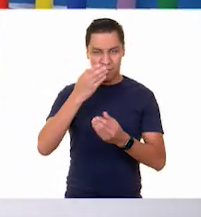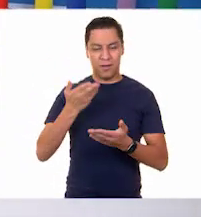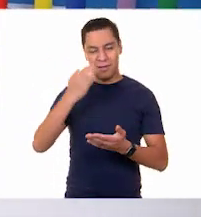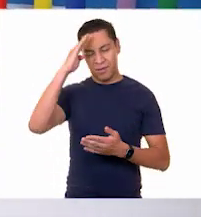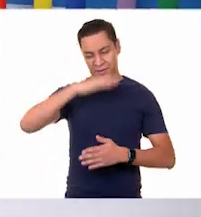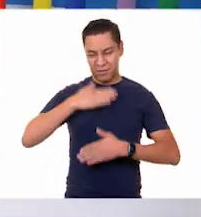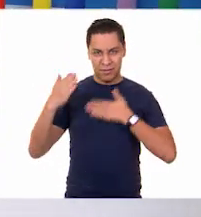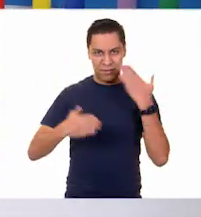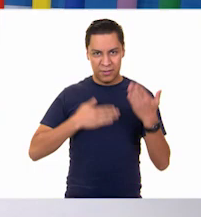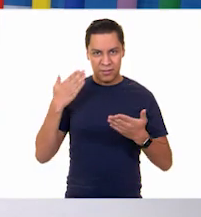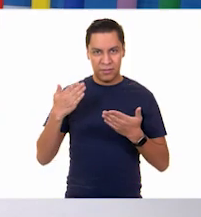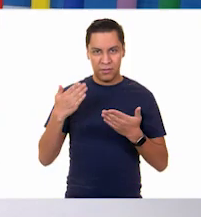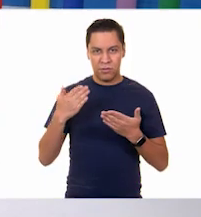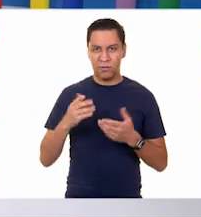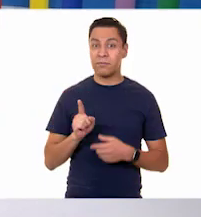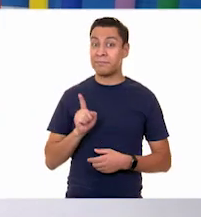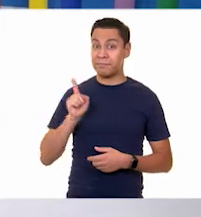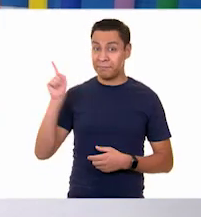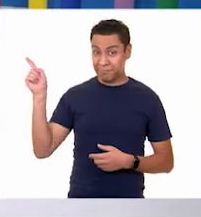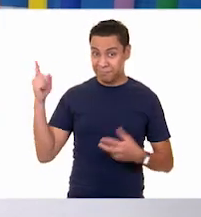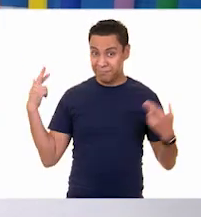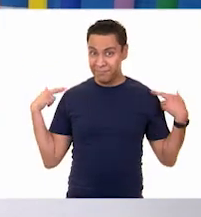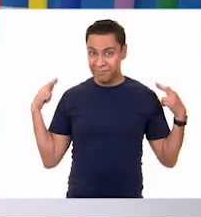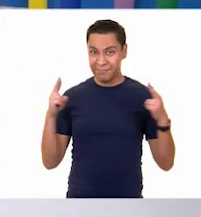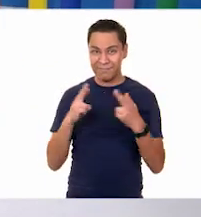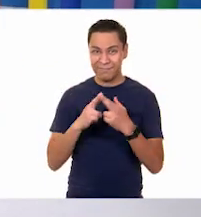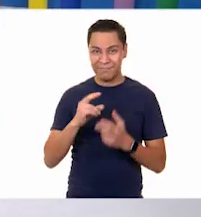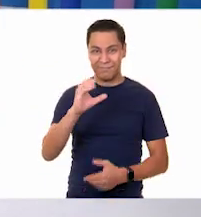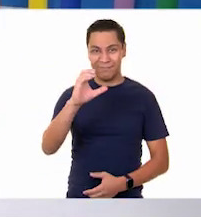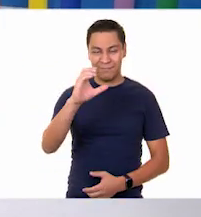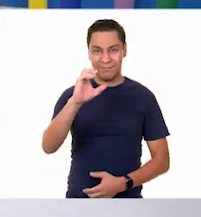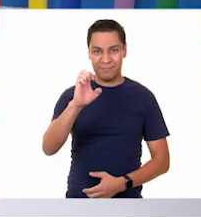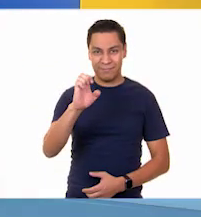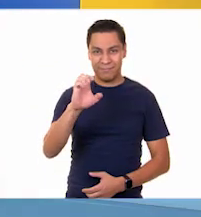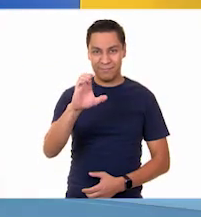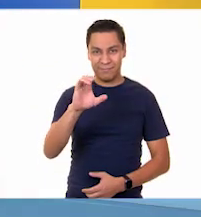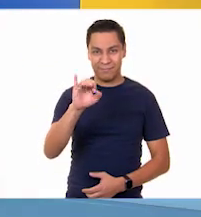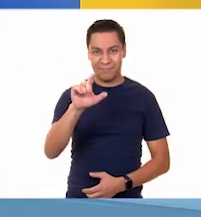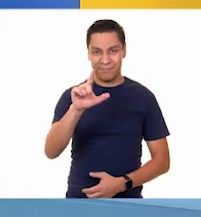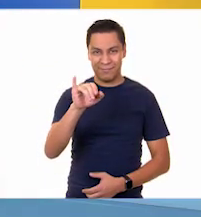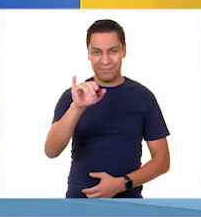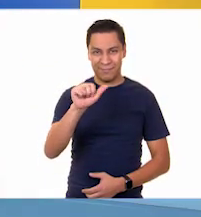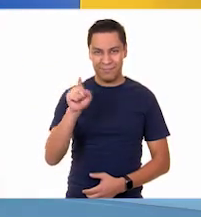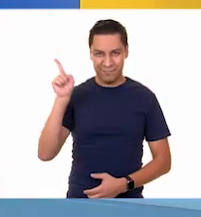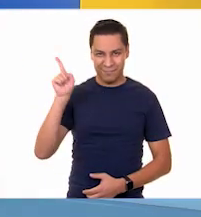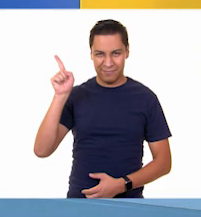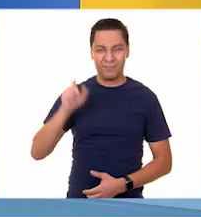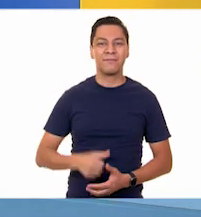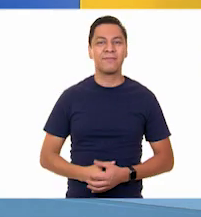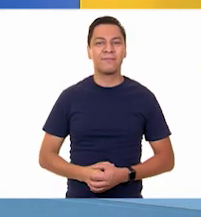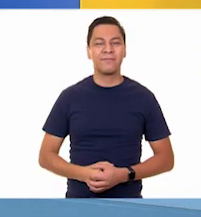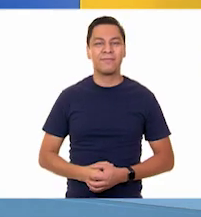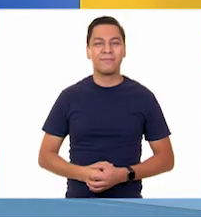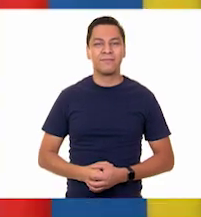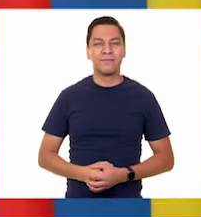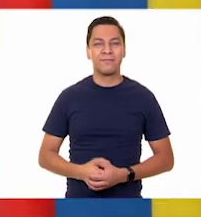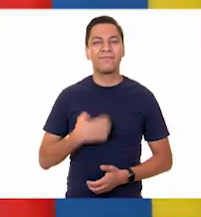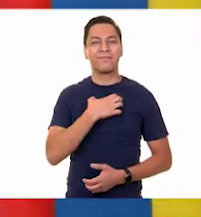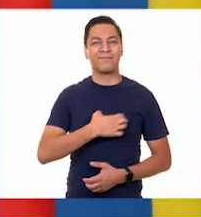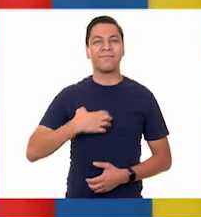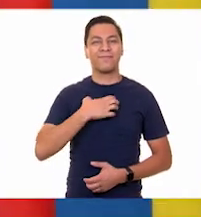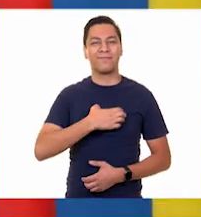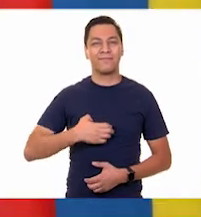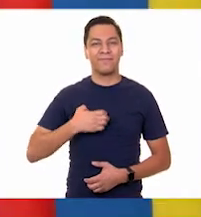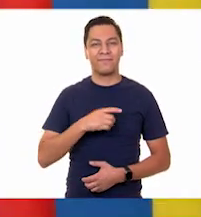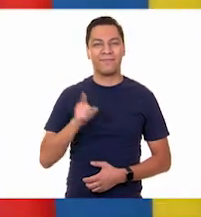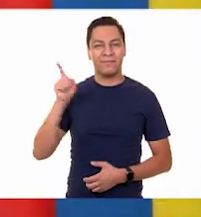Y hoy lo haremos de la mano de la maestra Cecilia Vargas, a quien recibimos con mucho gusto. Maestra Ceci, ¿cómo estás? Bien, ¿y tú, Jenny? Muy contenta de que nos acompañes